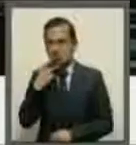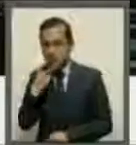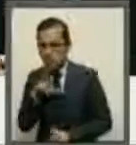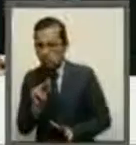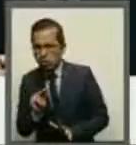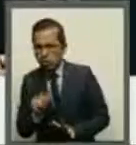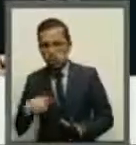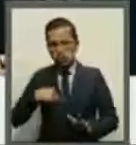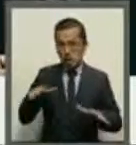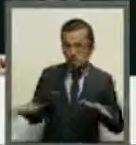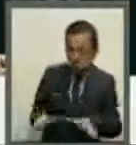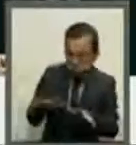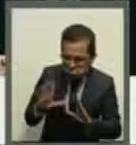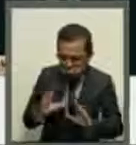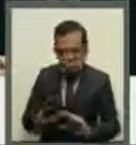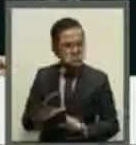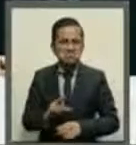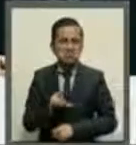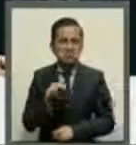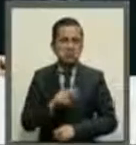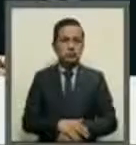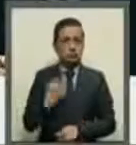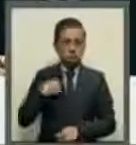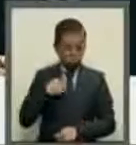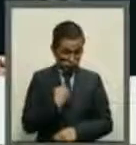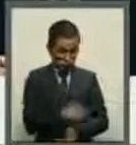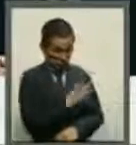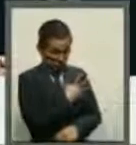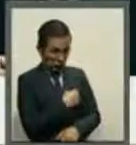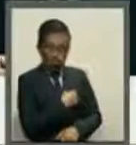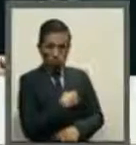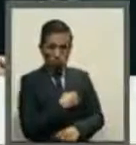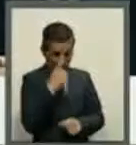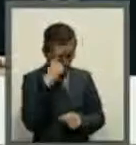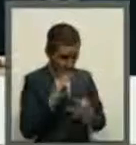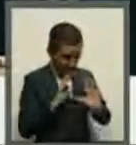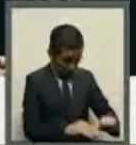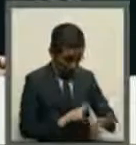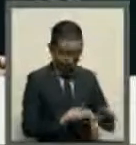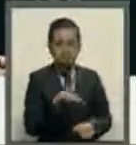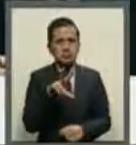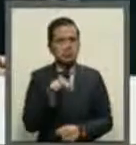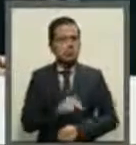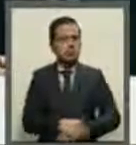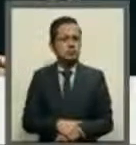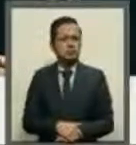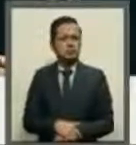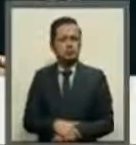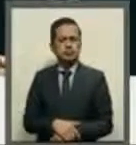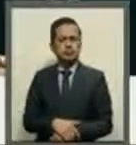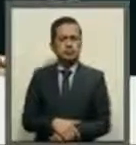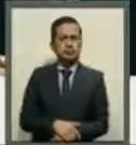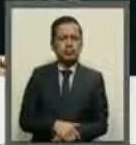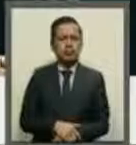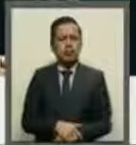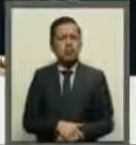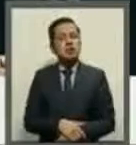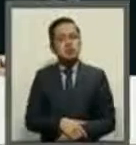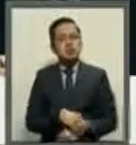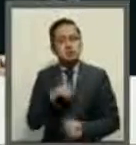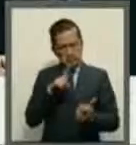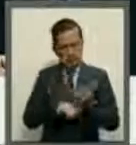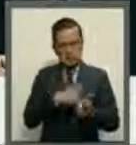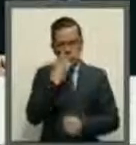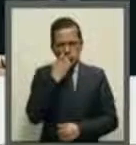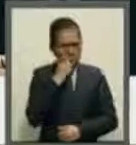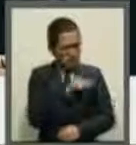fomentamos, nuestras hijas y nuestros hijos en cada día. En los diversos niveles educativos